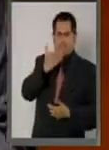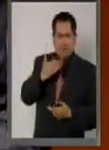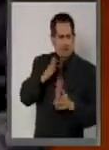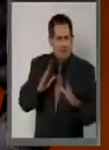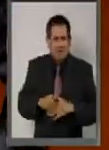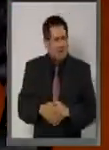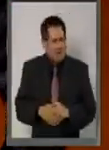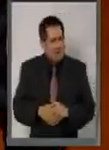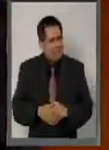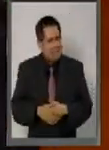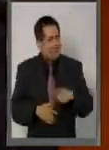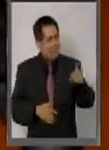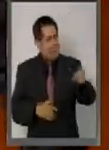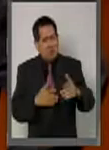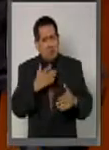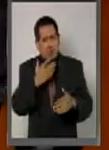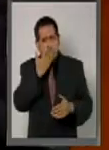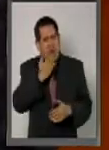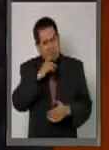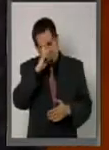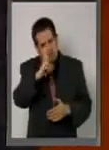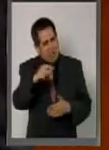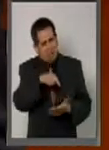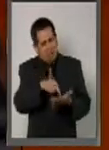Ustedes no han respetado los principios.